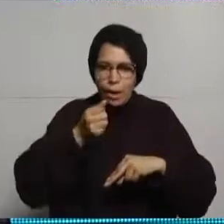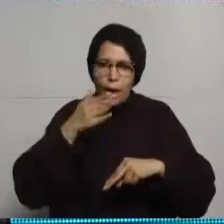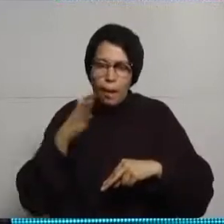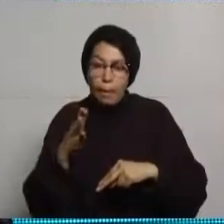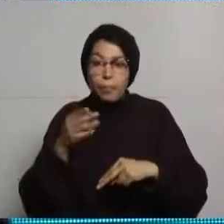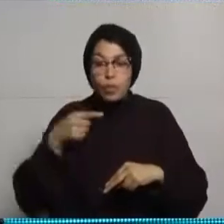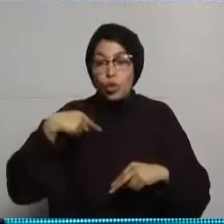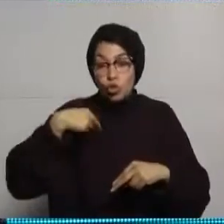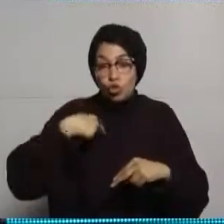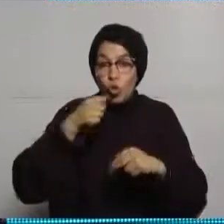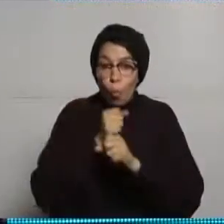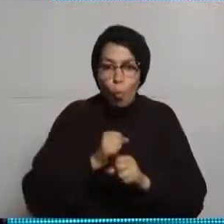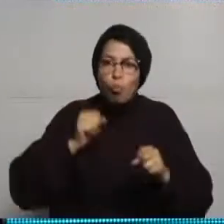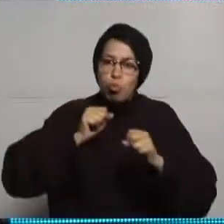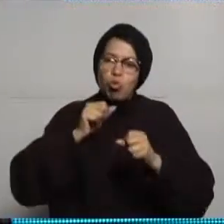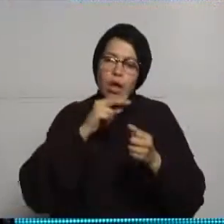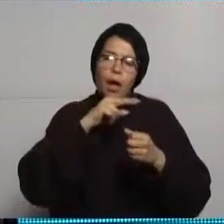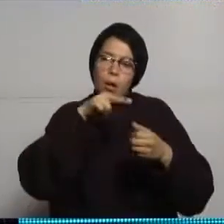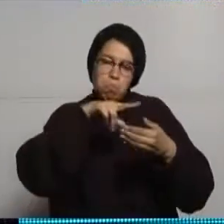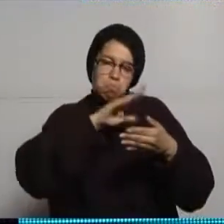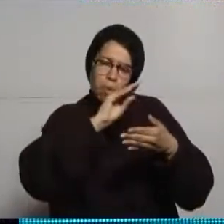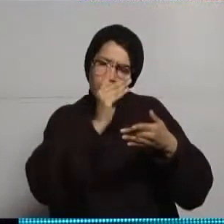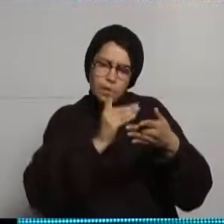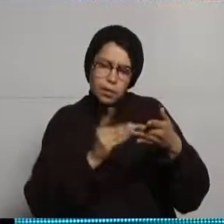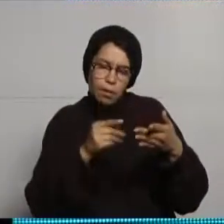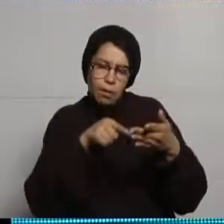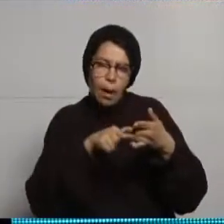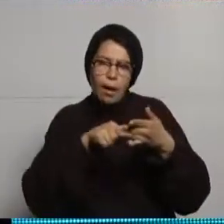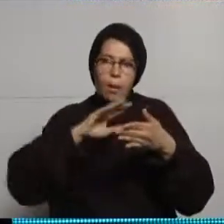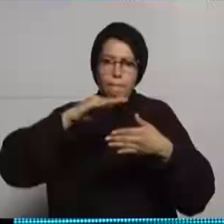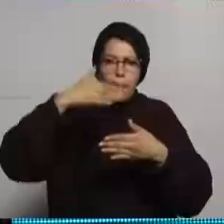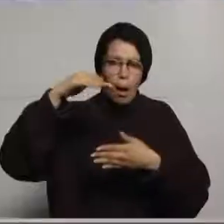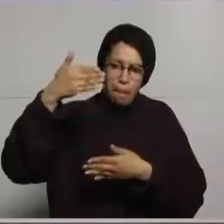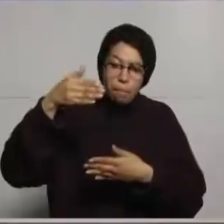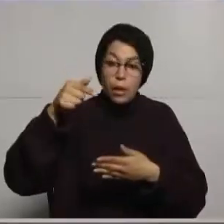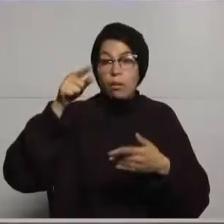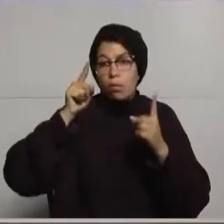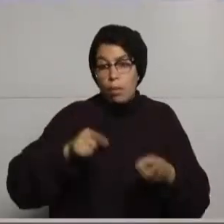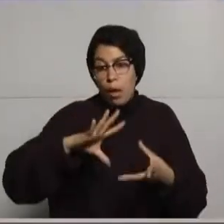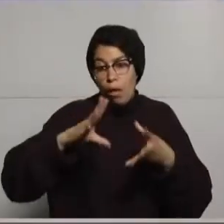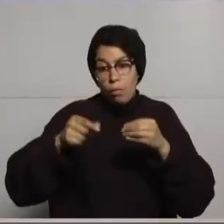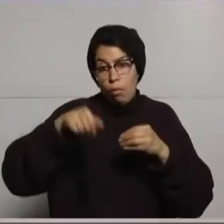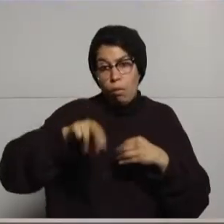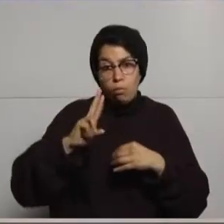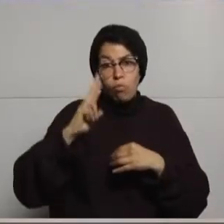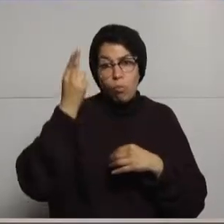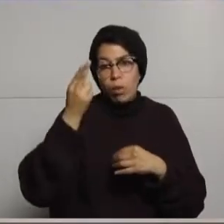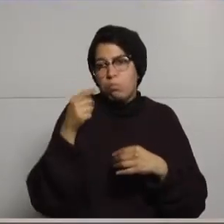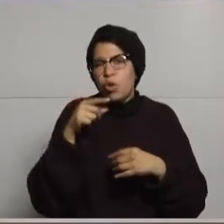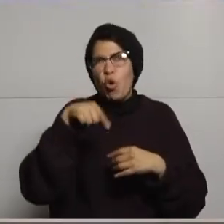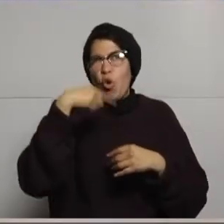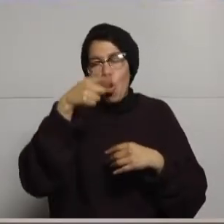del mapa y también un poco, como decía Flavia, adaptarlo a lo que sucedió en Uruguay, ¿no? Que bueno, también a raíz de hacer otros